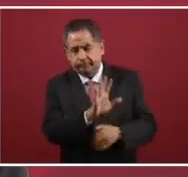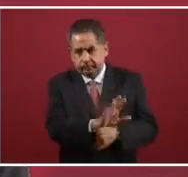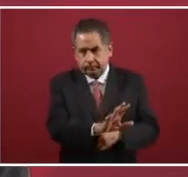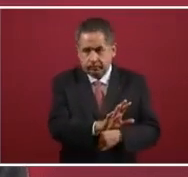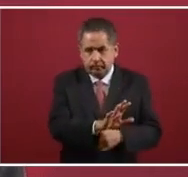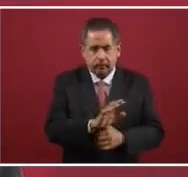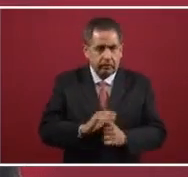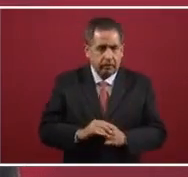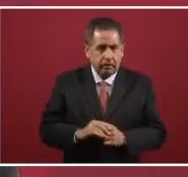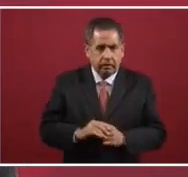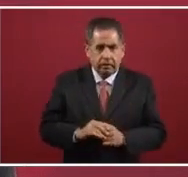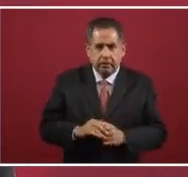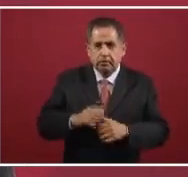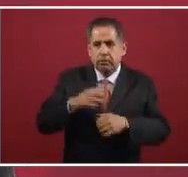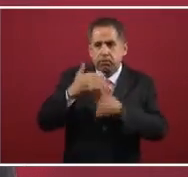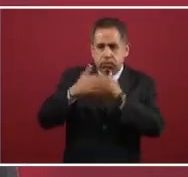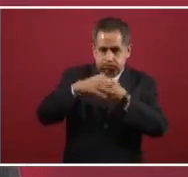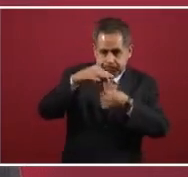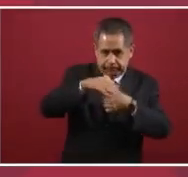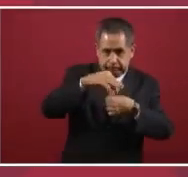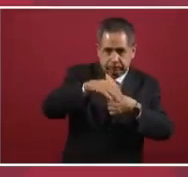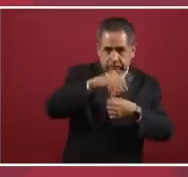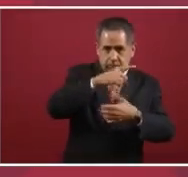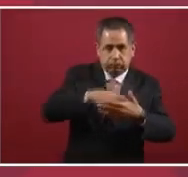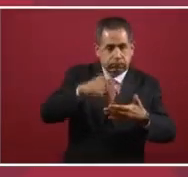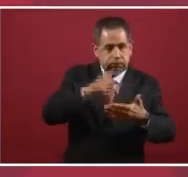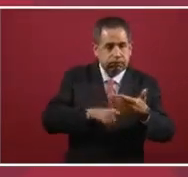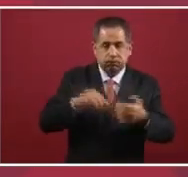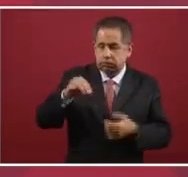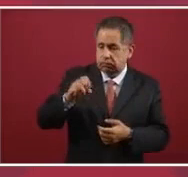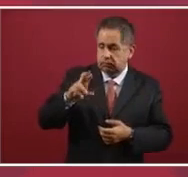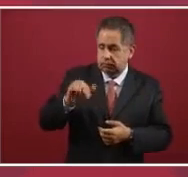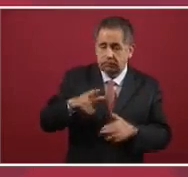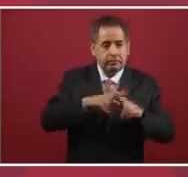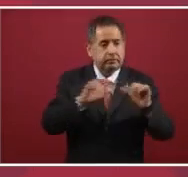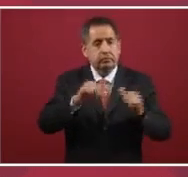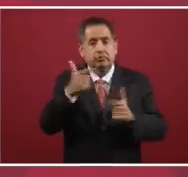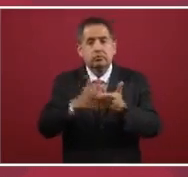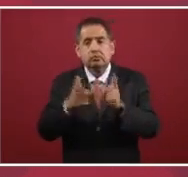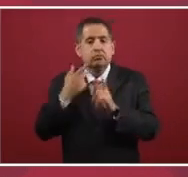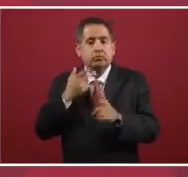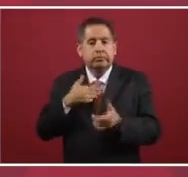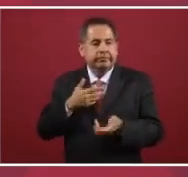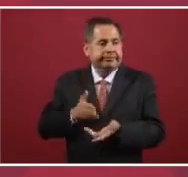a las elecciones en Morena ni en ningún partido.